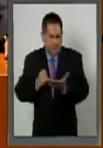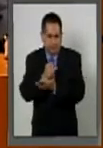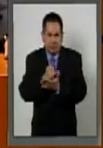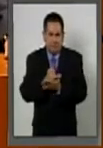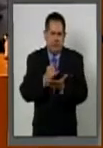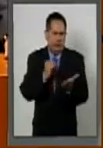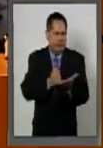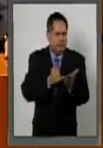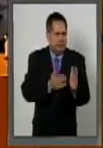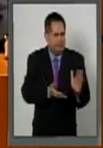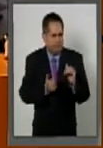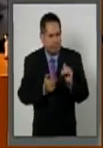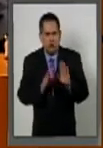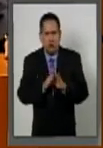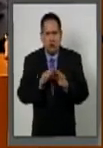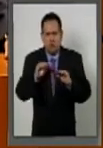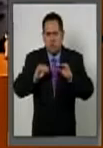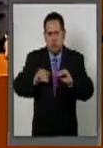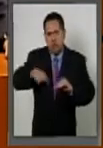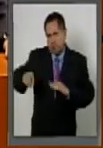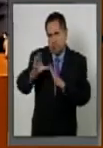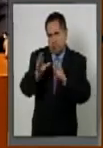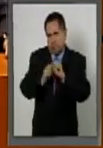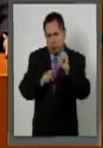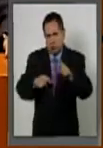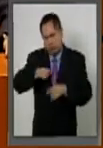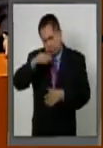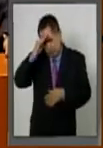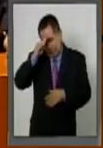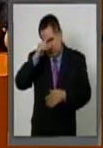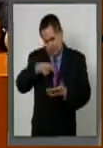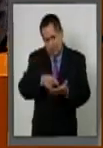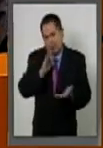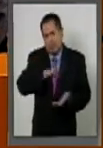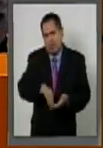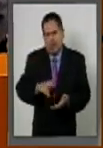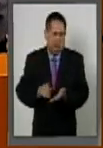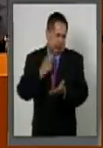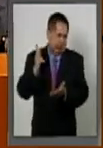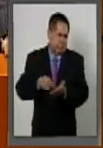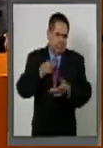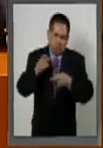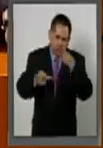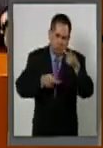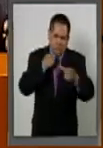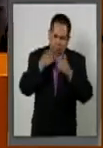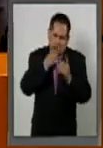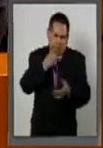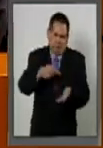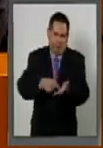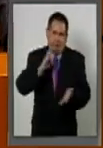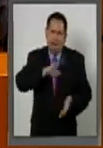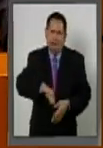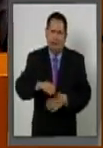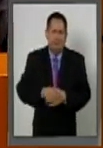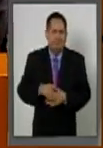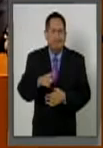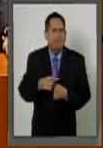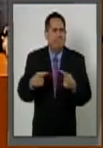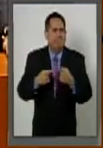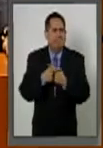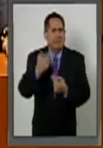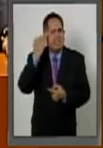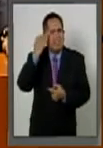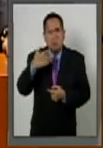de acuerdo a nuestro diseño constitucional está mal lo he dicho en varias ocasiones aquí en la tribuna es ya anacrónico